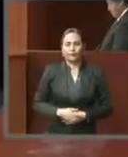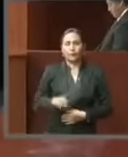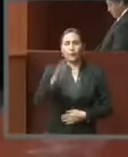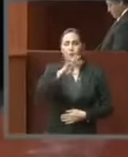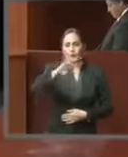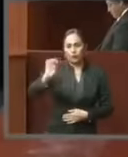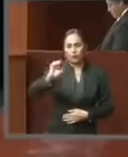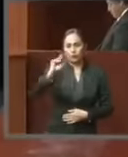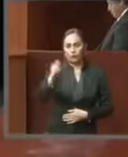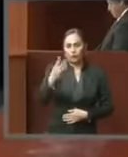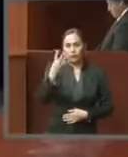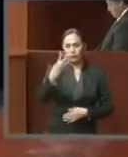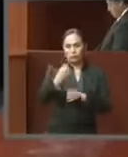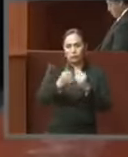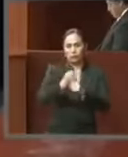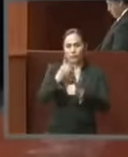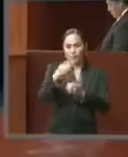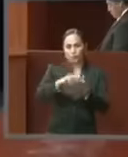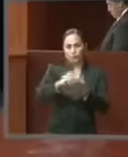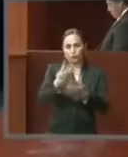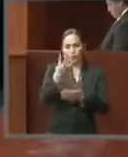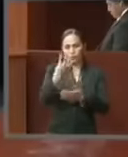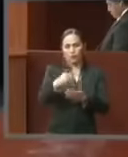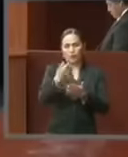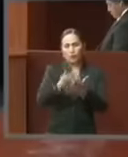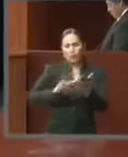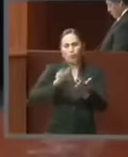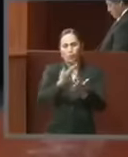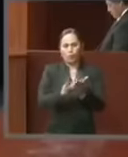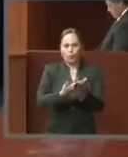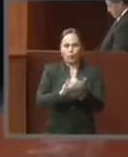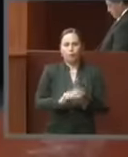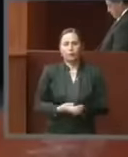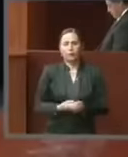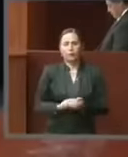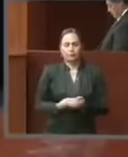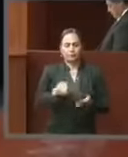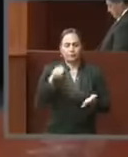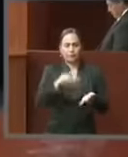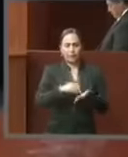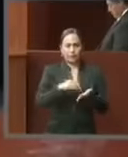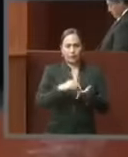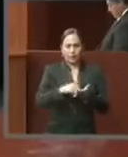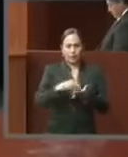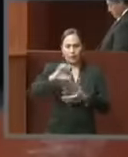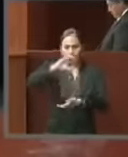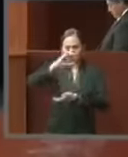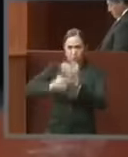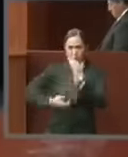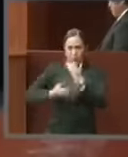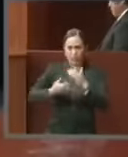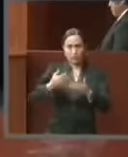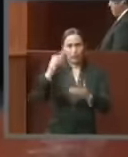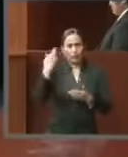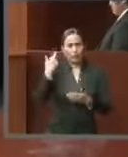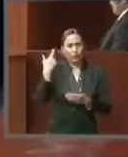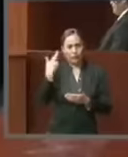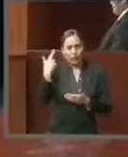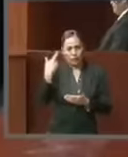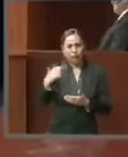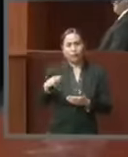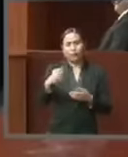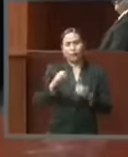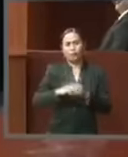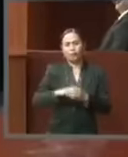424 del presente año en el que se propone determinar la inexistencia de la contratación indebida de tiempos en radio porque no